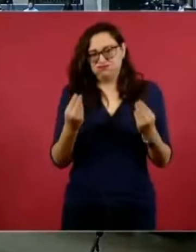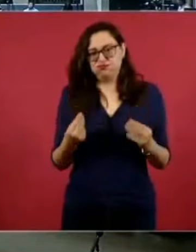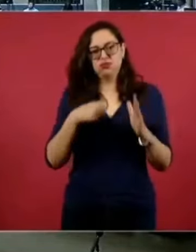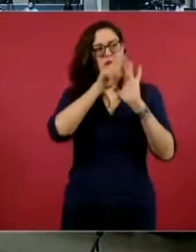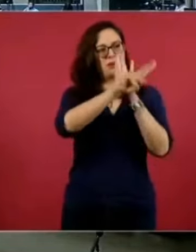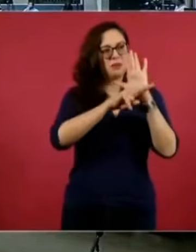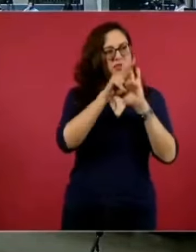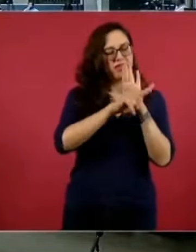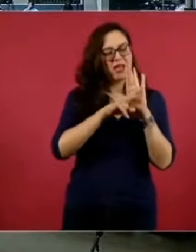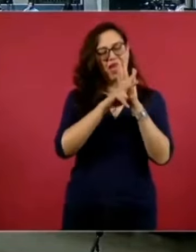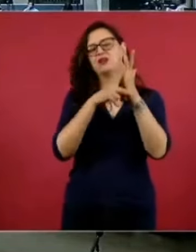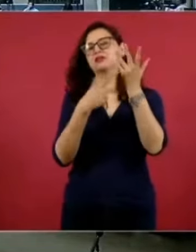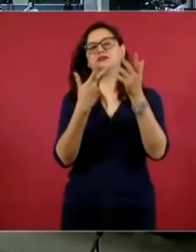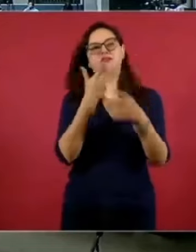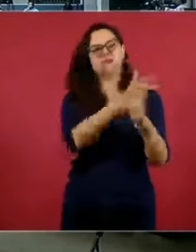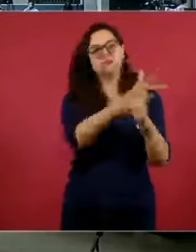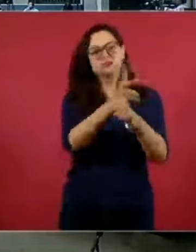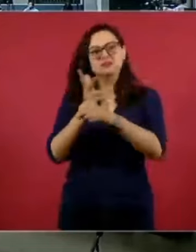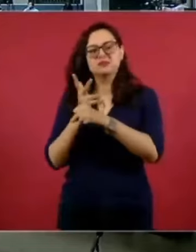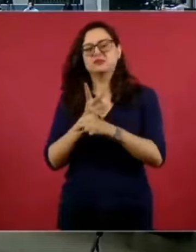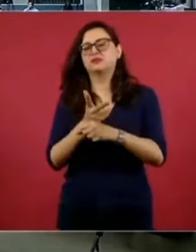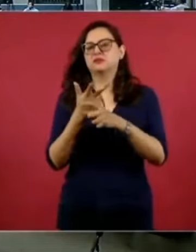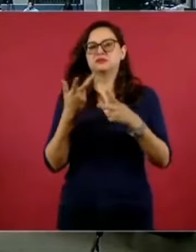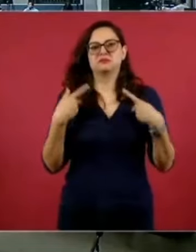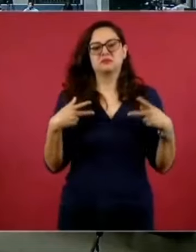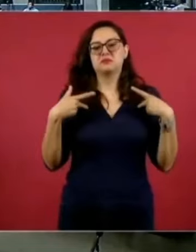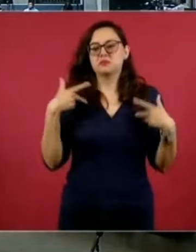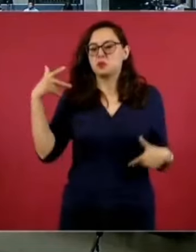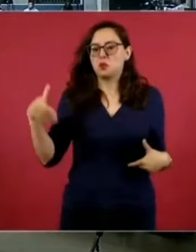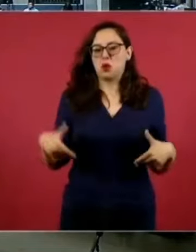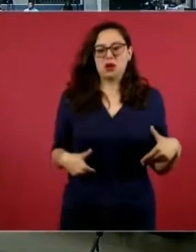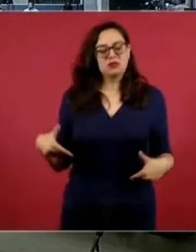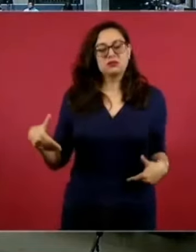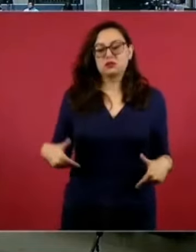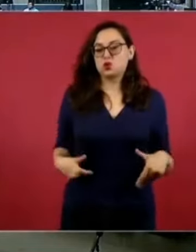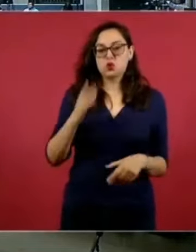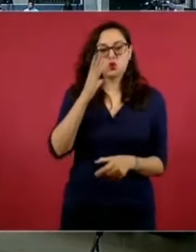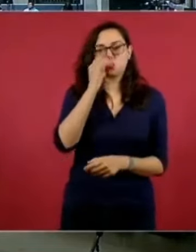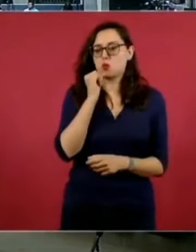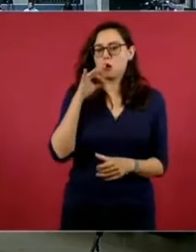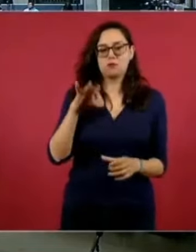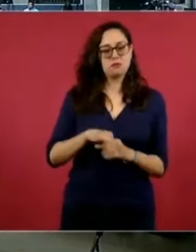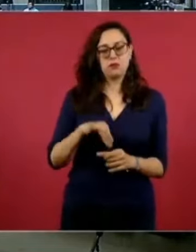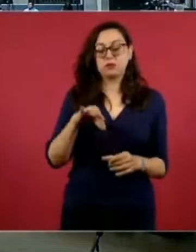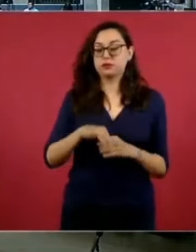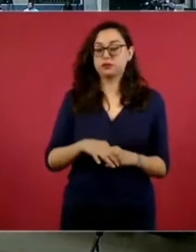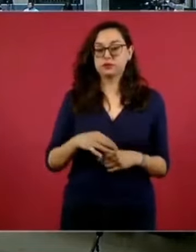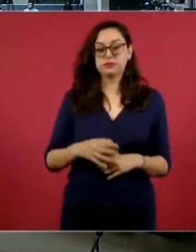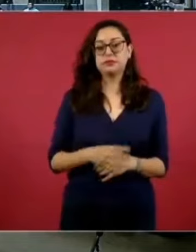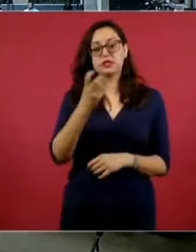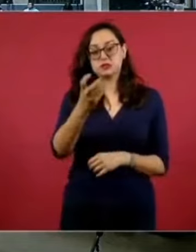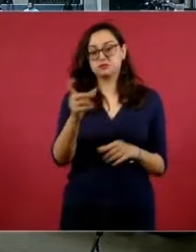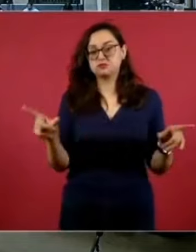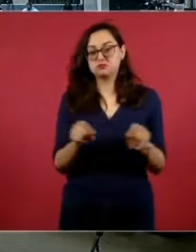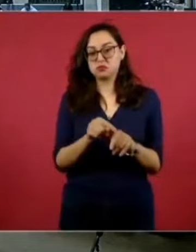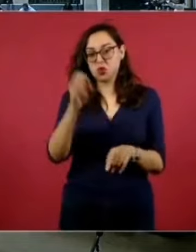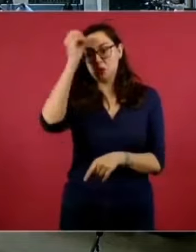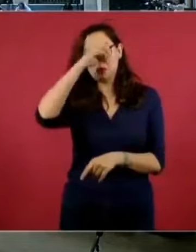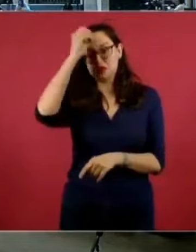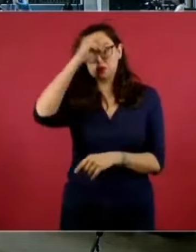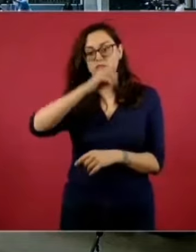eh donde simplemente pues estaban molestos por esta eh situación su opinión presidente Pues